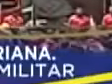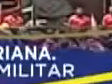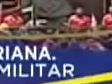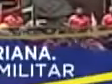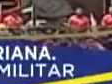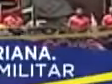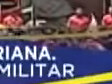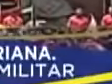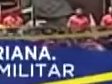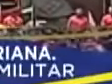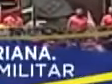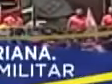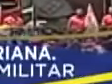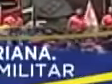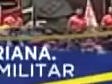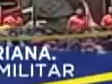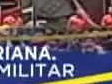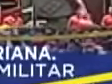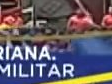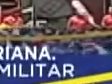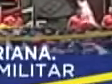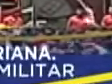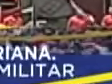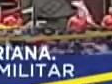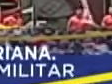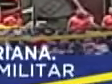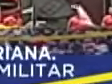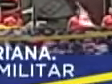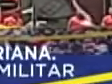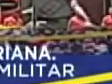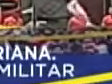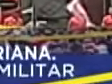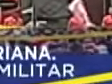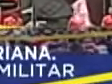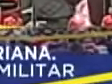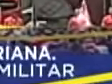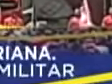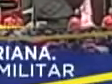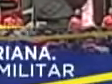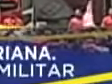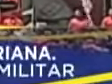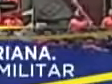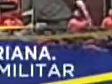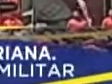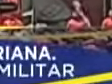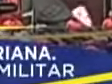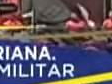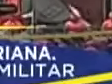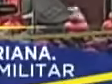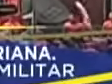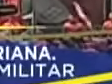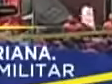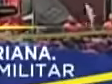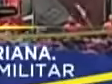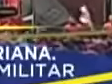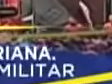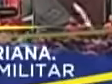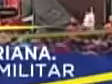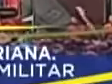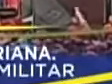recordando al comandante de todos los comandantes, a nuestro comandante Hugo Chávez. Una